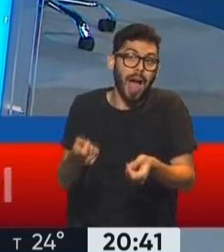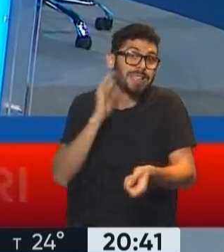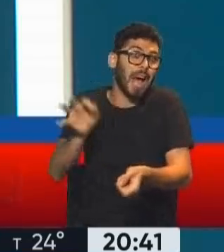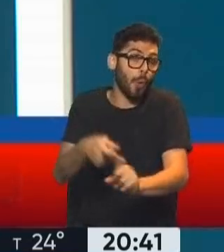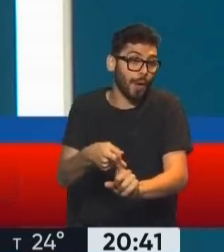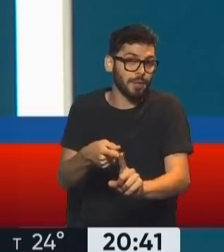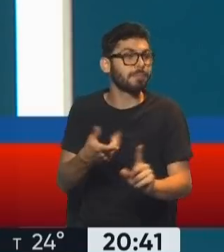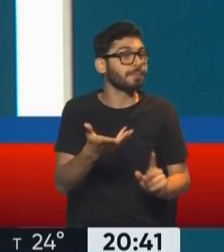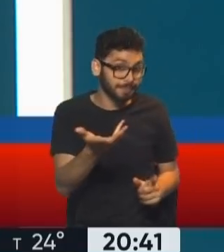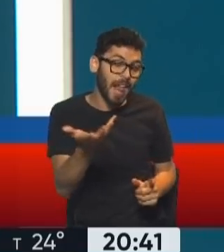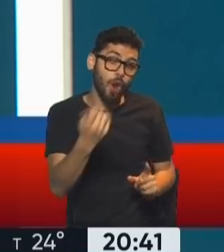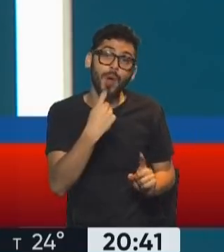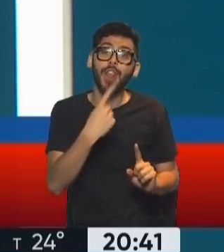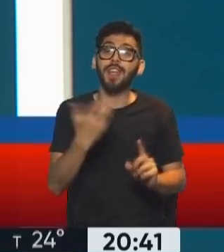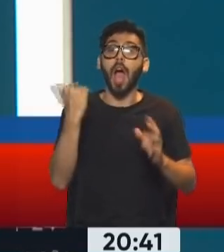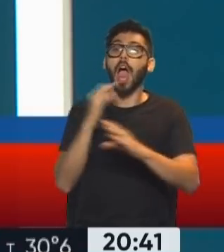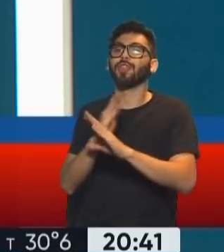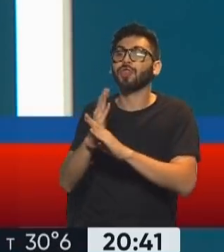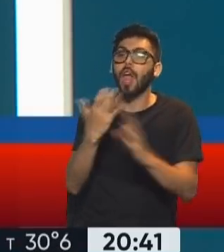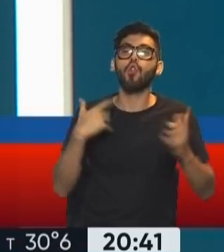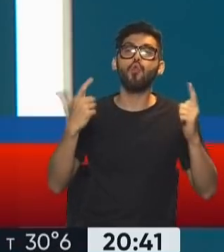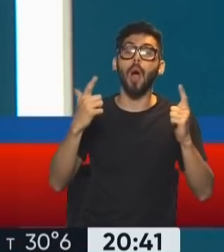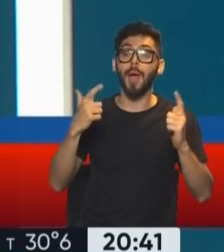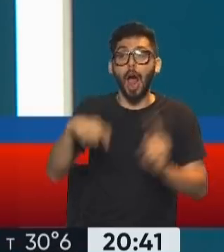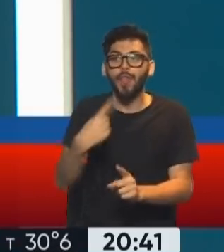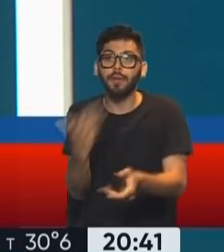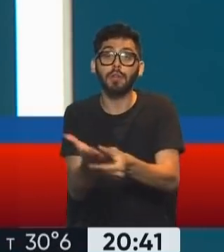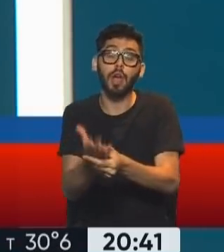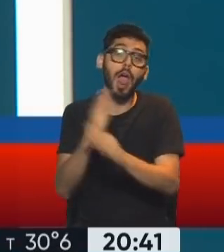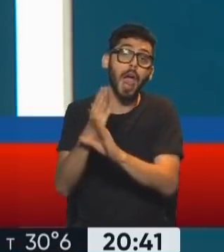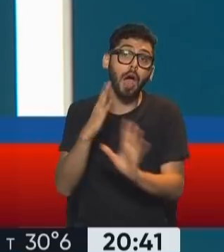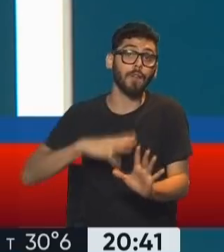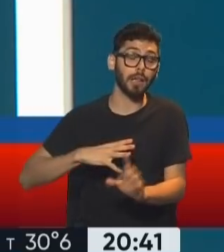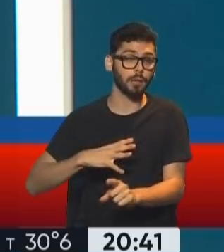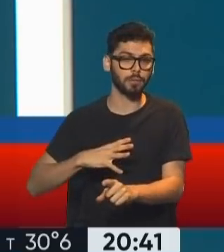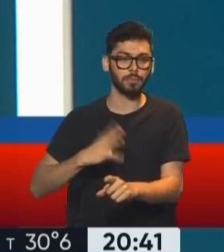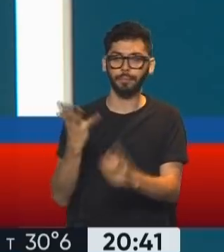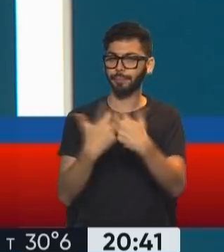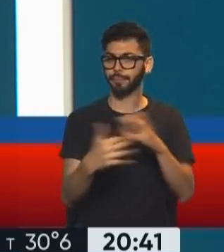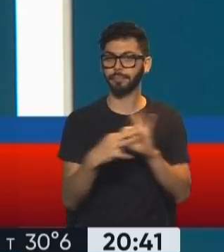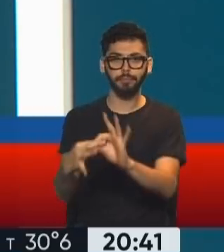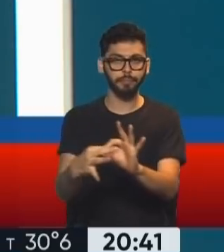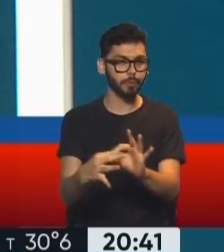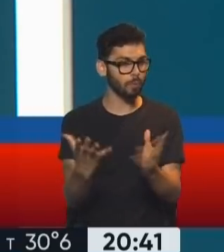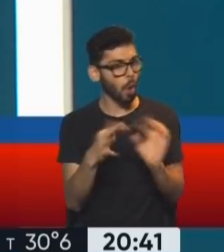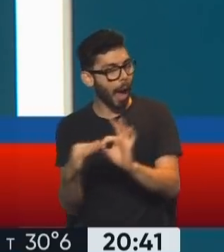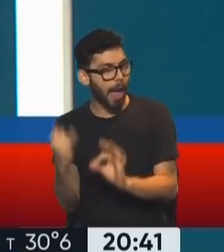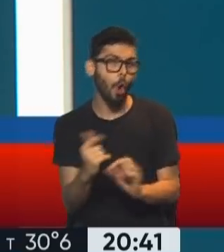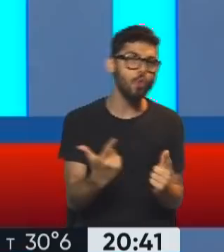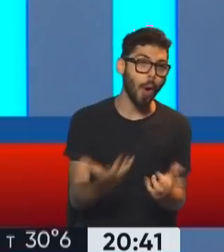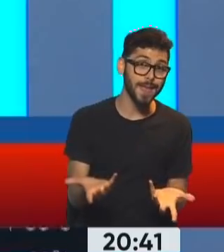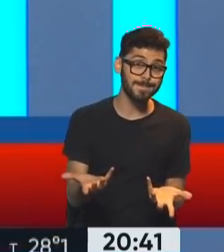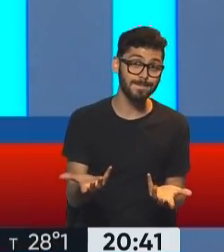de inteligencia, no había, si lo tienen que relevar del secreto que impone la ley de inteligencia, hay una contradicción. ¿Hay o no hay? Y va a tener que